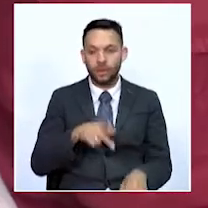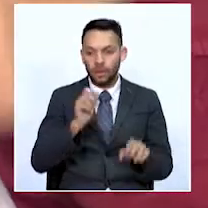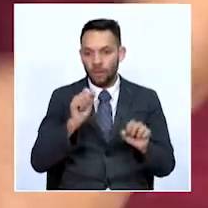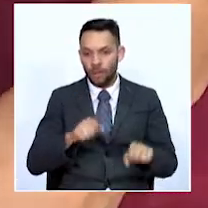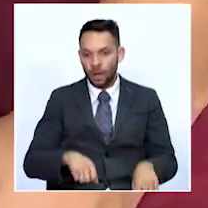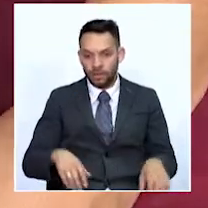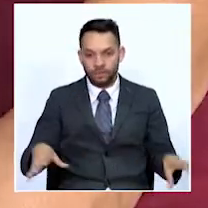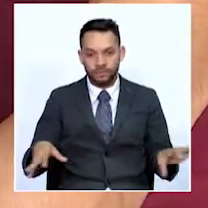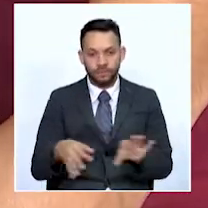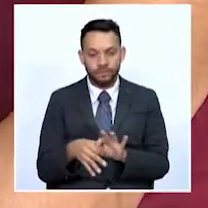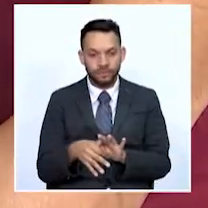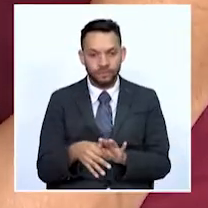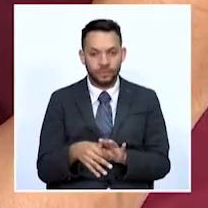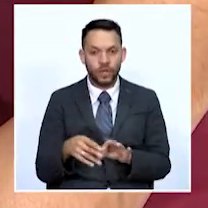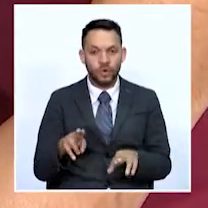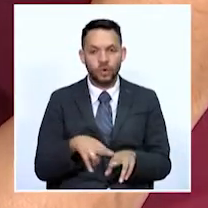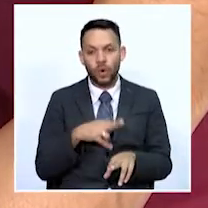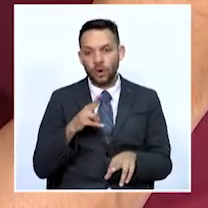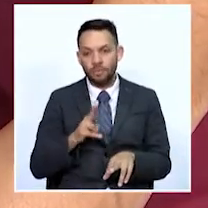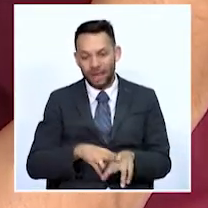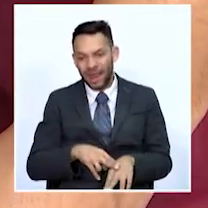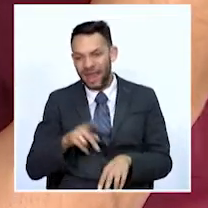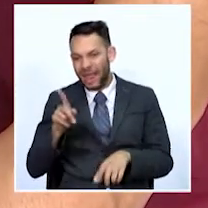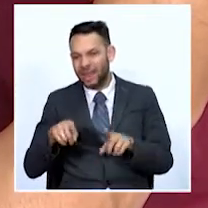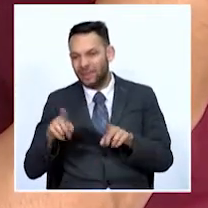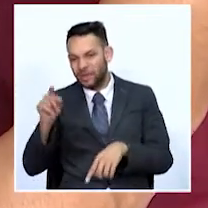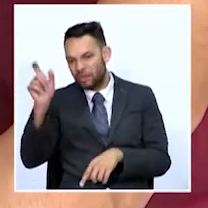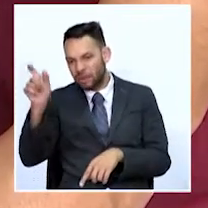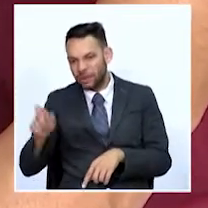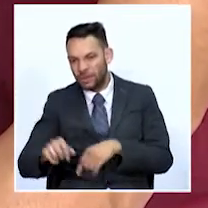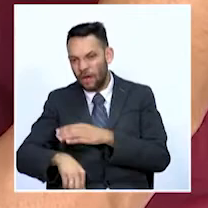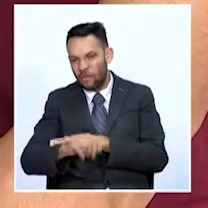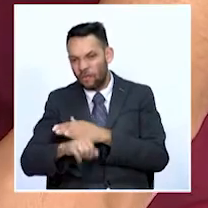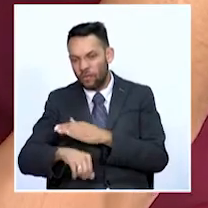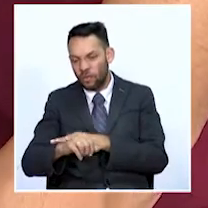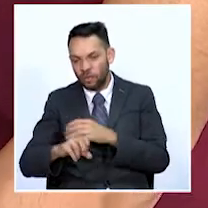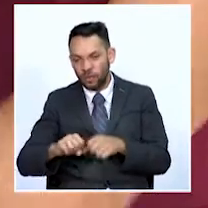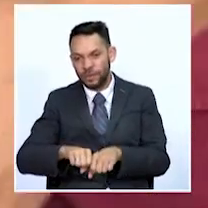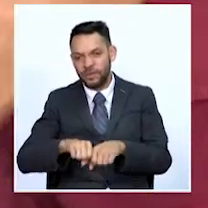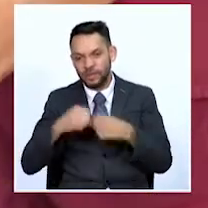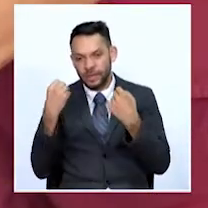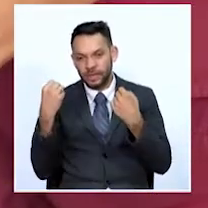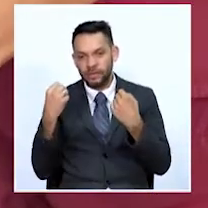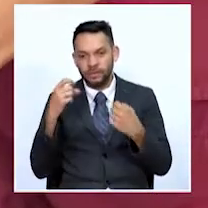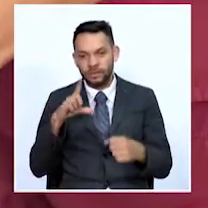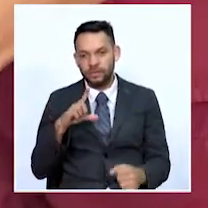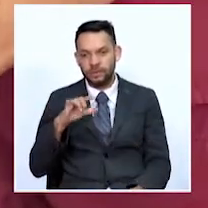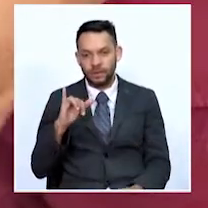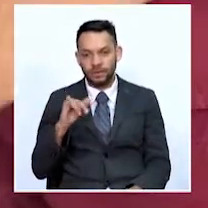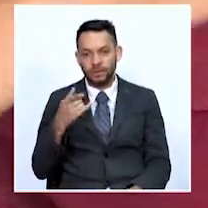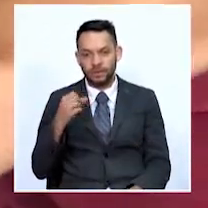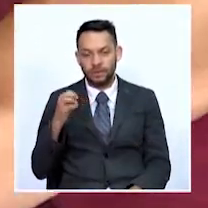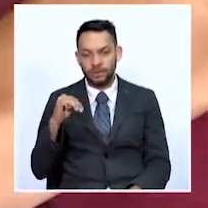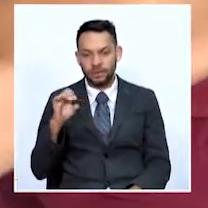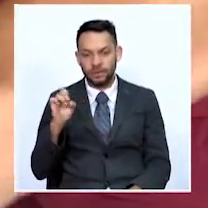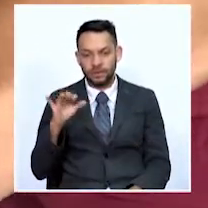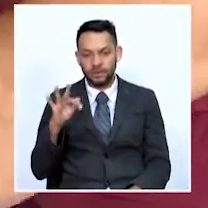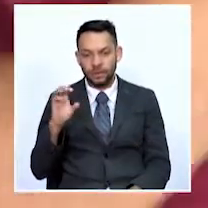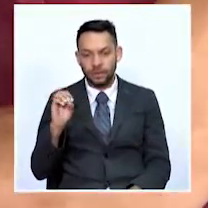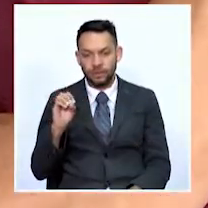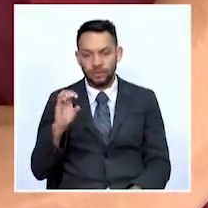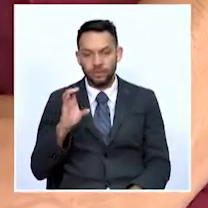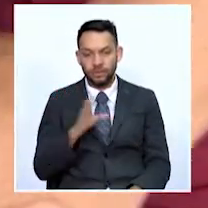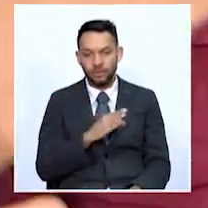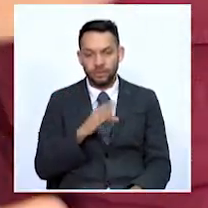Que son los que se lesionan normalmente los futbolistas. Y aparte de eso tiene la rótula, tiene los meniscos, que son unas